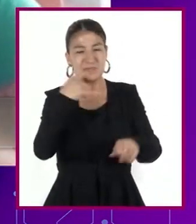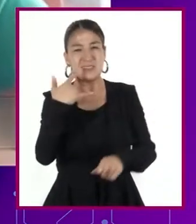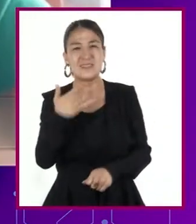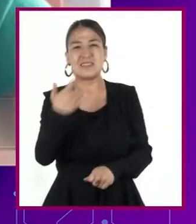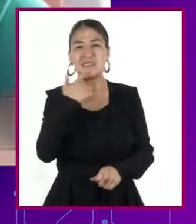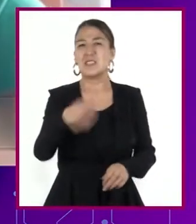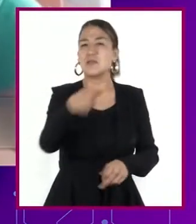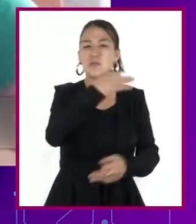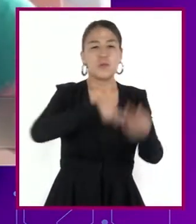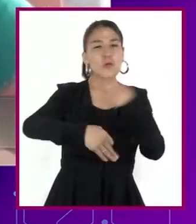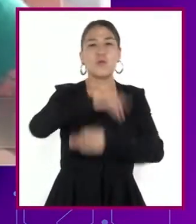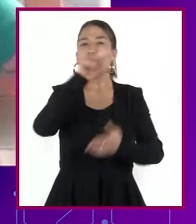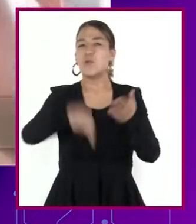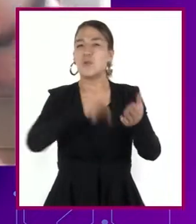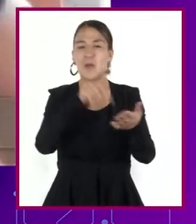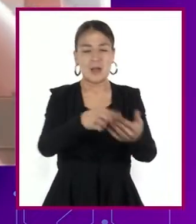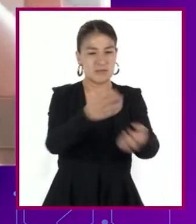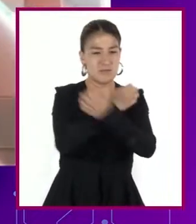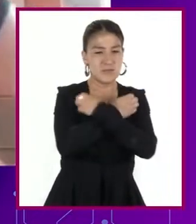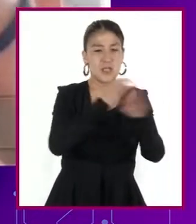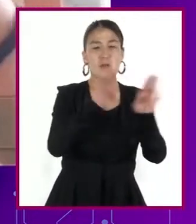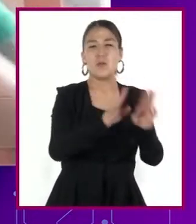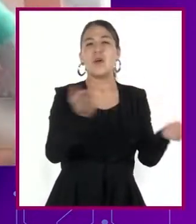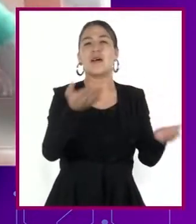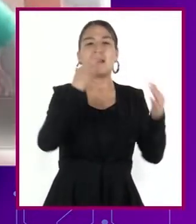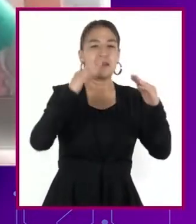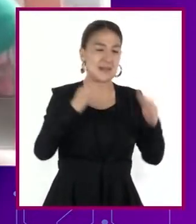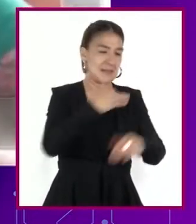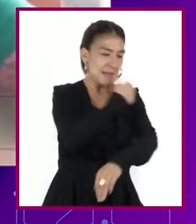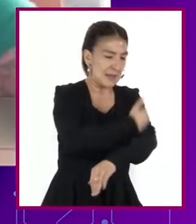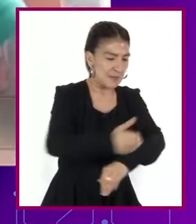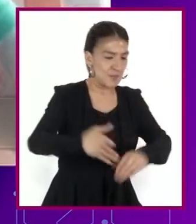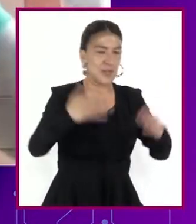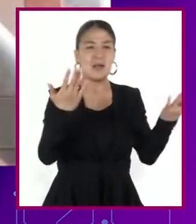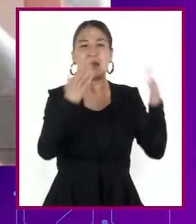desde todos los espacios educativos, como la familia,